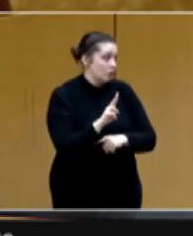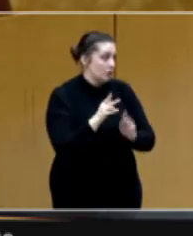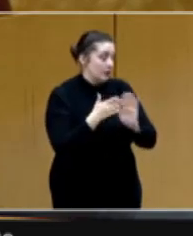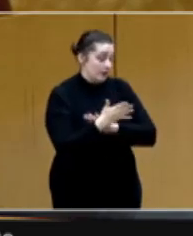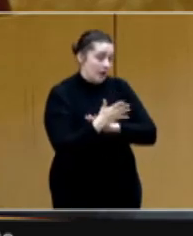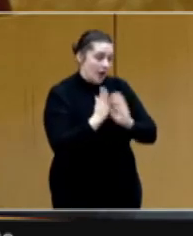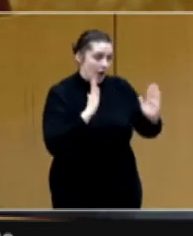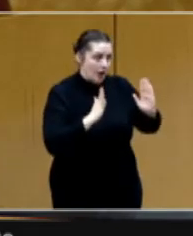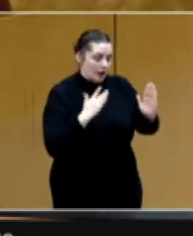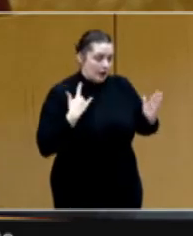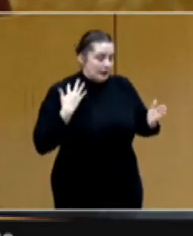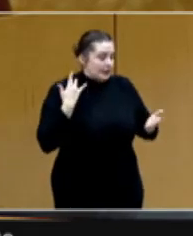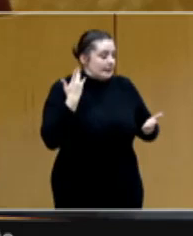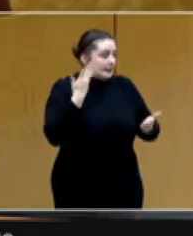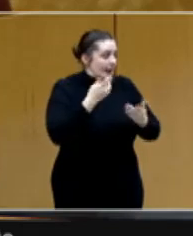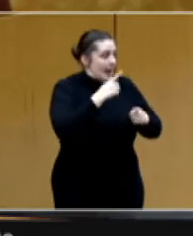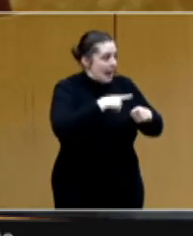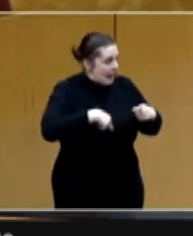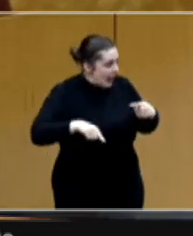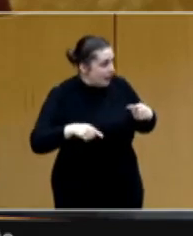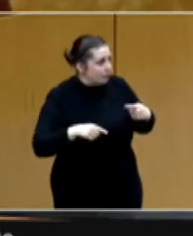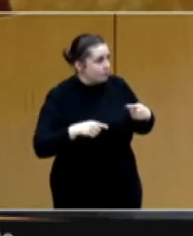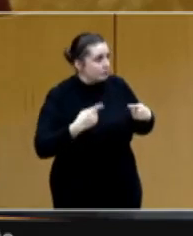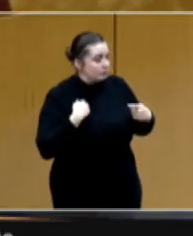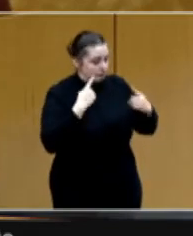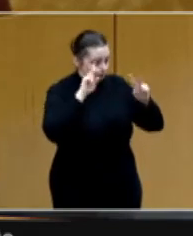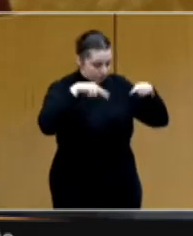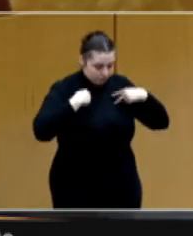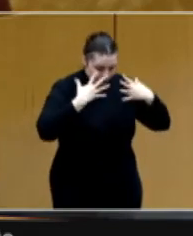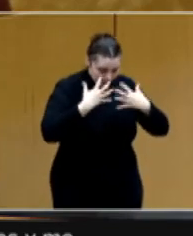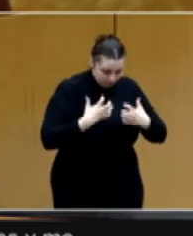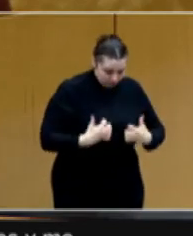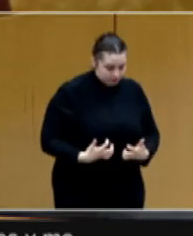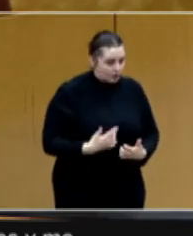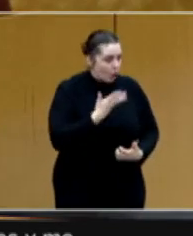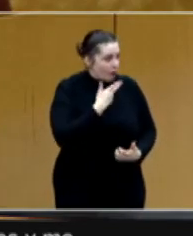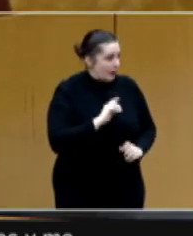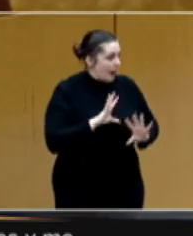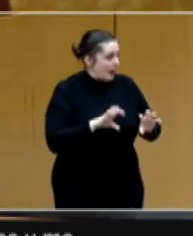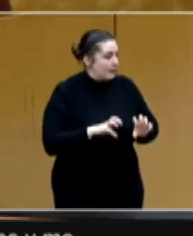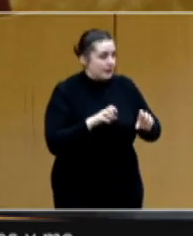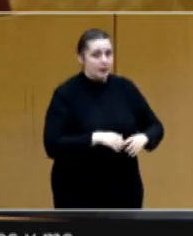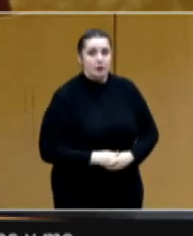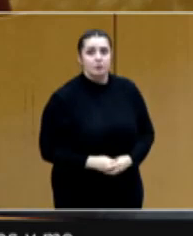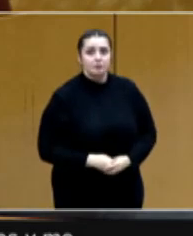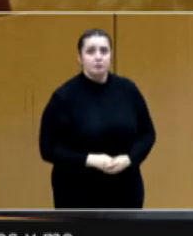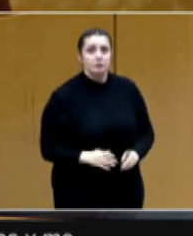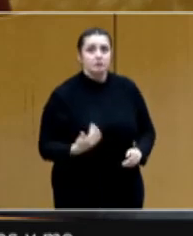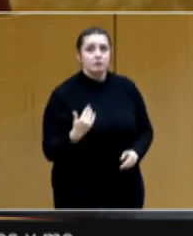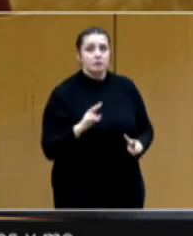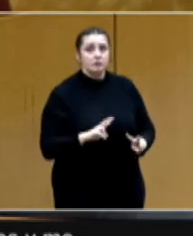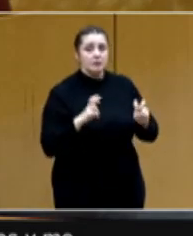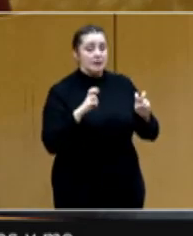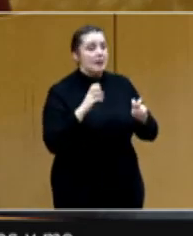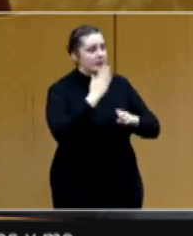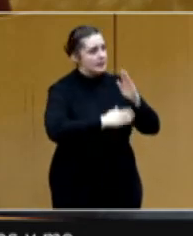sido un trayecto largo en el que me he aprendido a conocerme me dedico al mundo de la discapacidad porque me